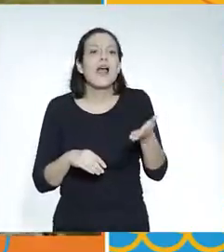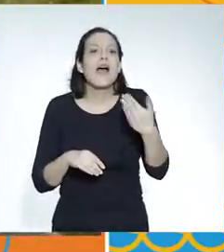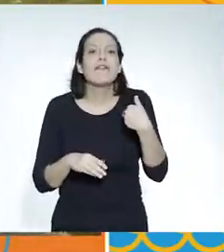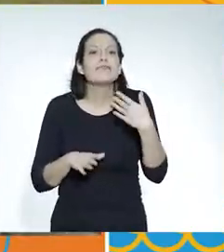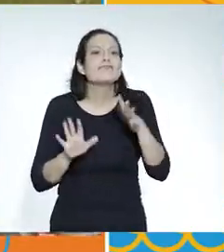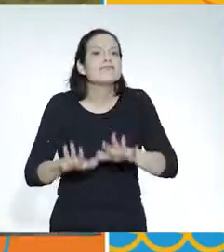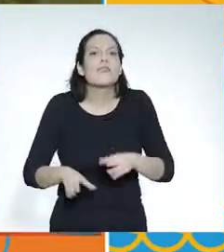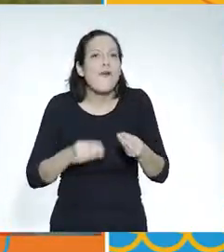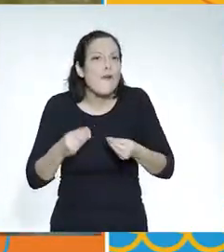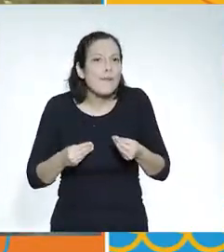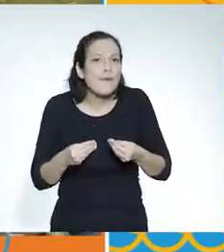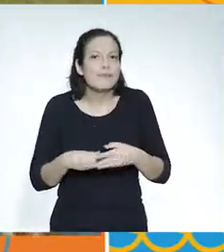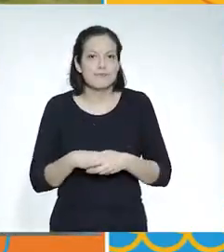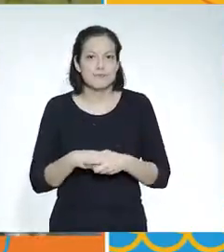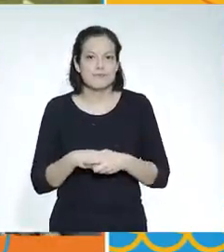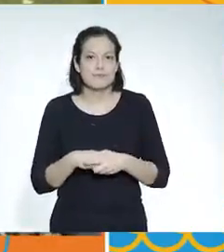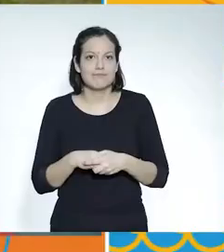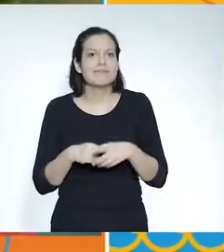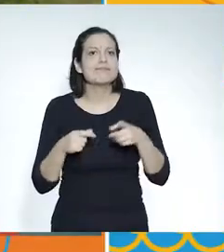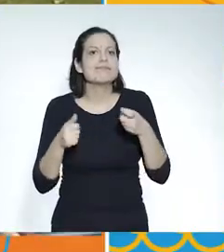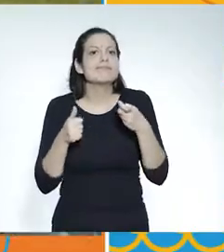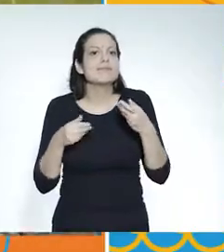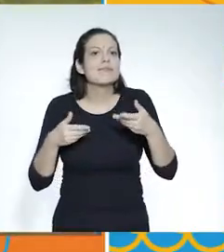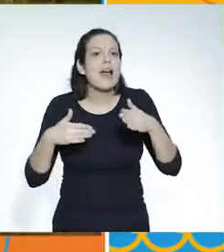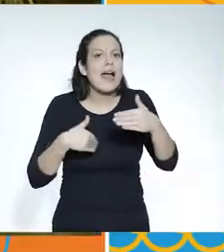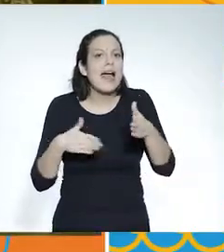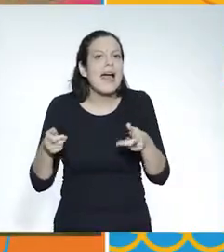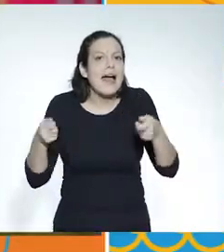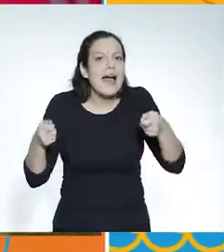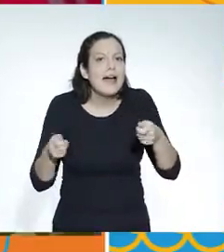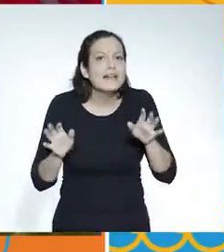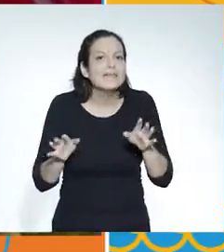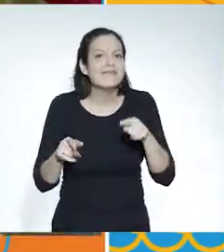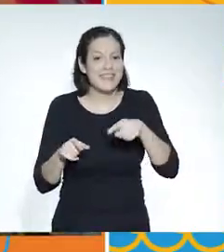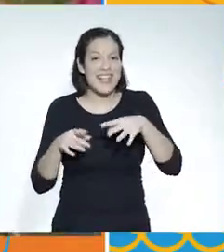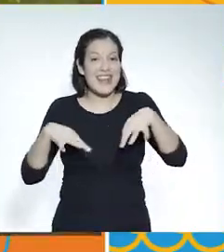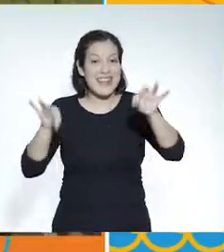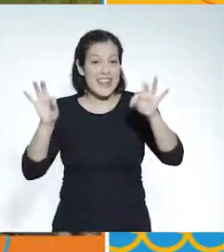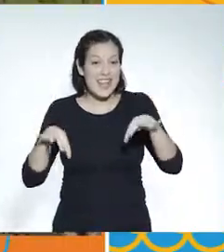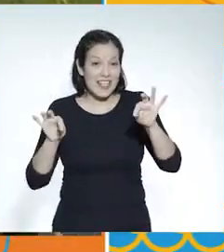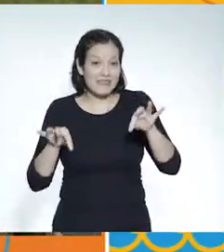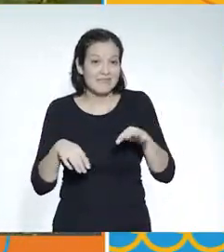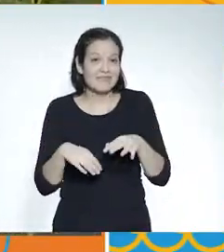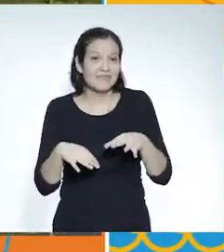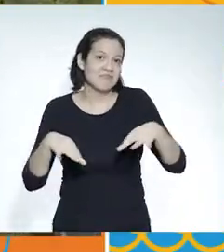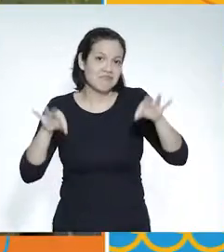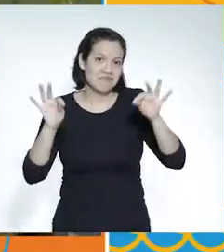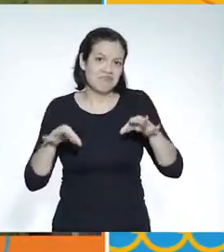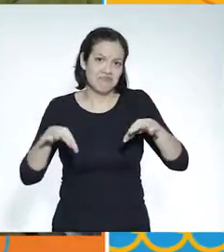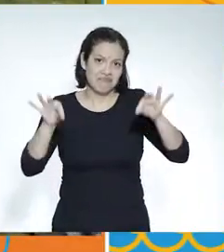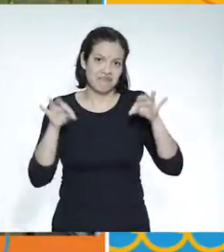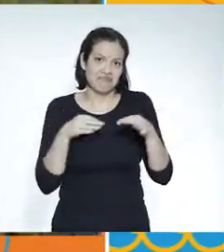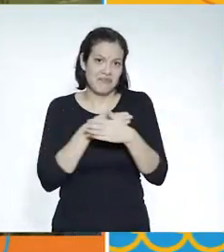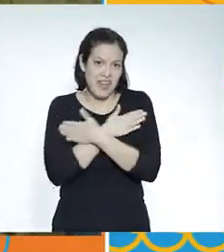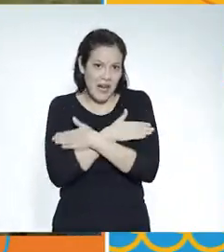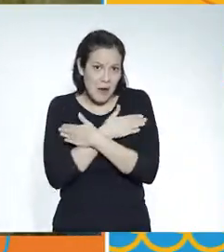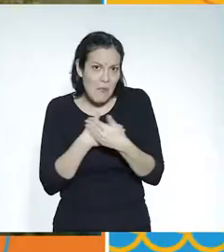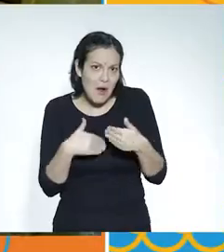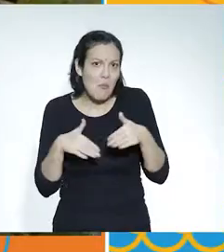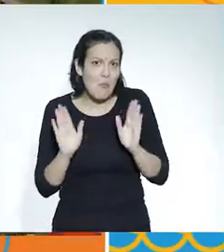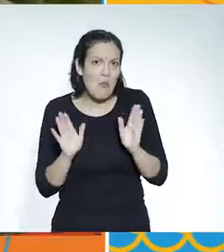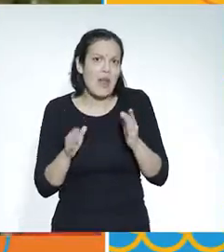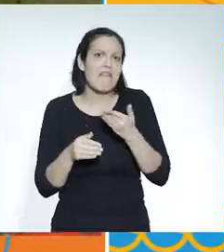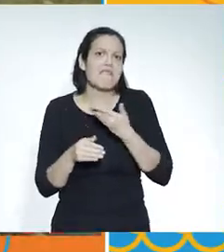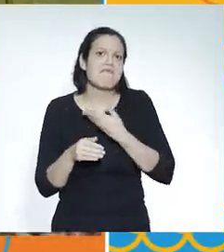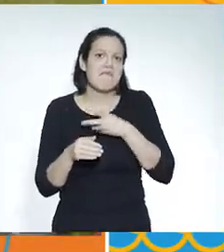¿cómo preparamos? De la caja de madera. Esto es una tela de una manta térmica, pero también puede ser